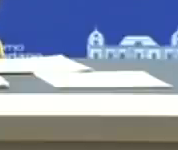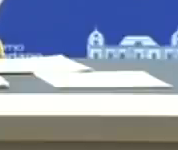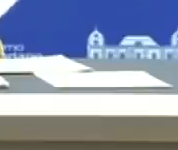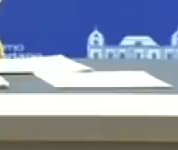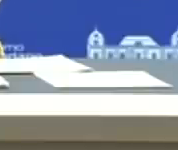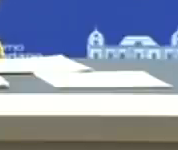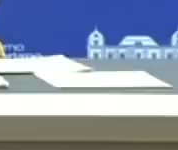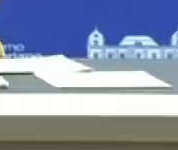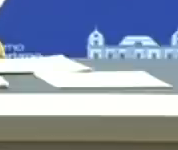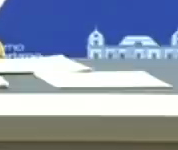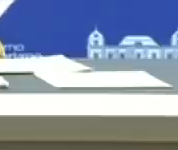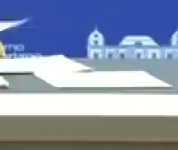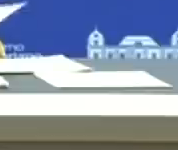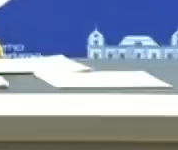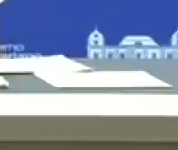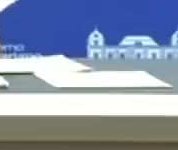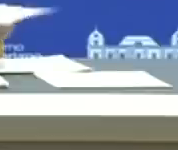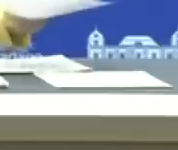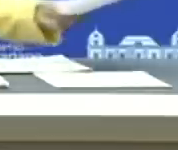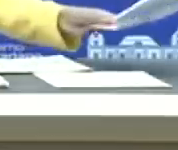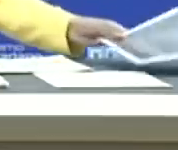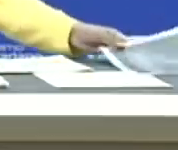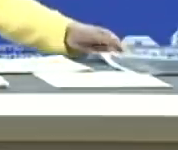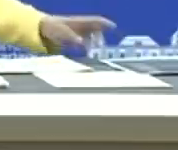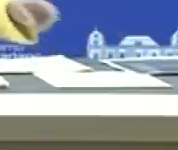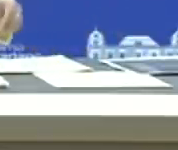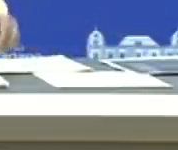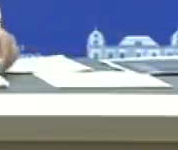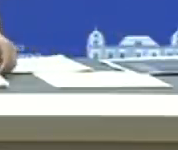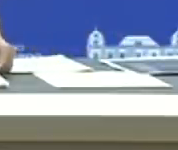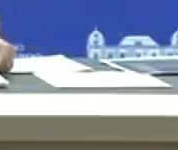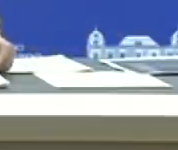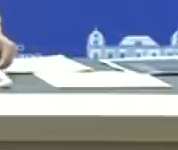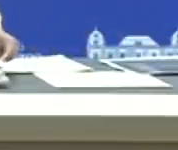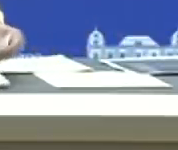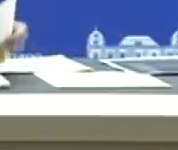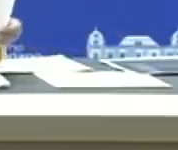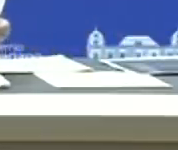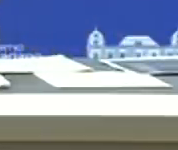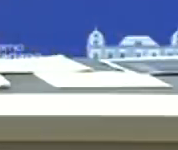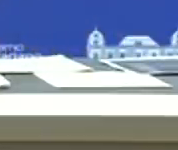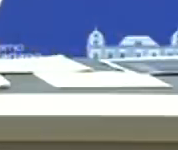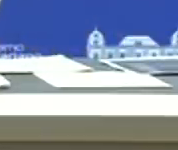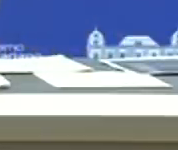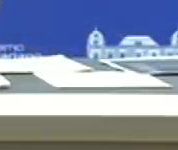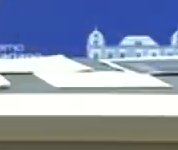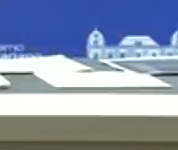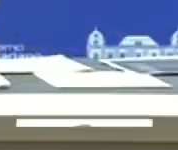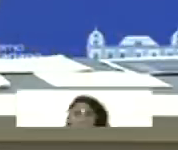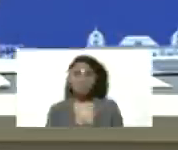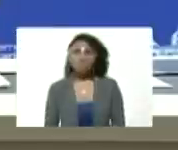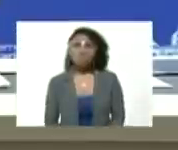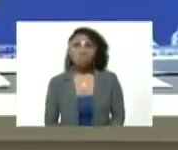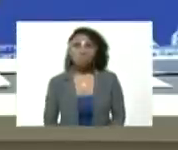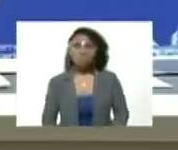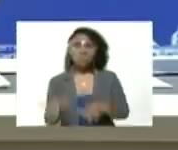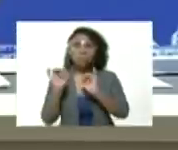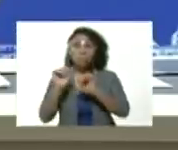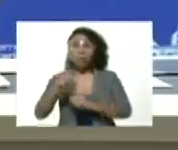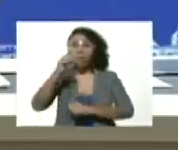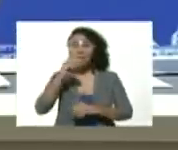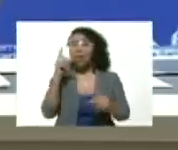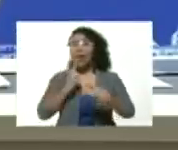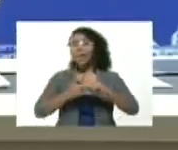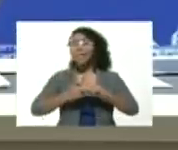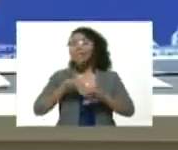para causar el colapso de la economía venezolana. Ese mismo año, el exsecretario